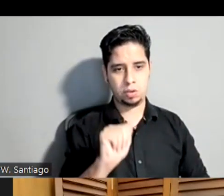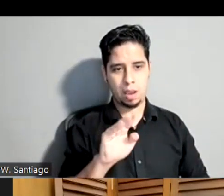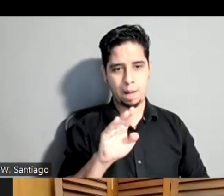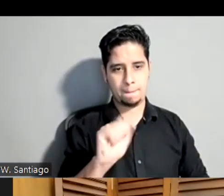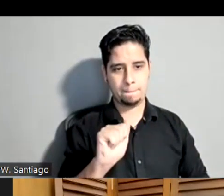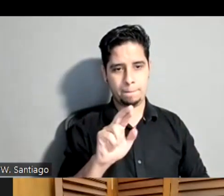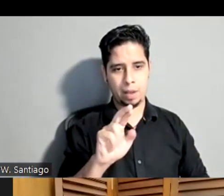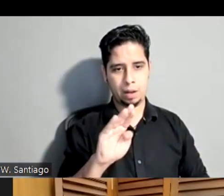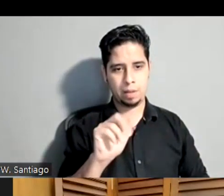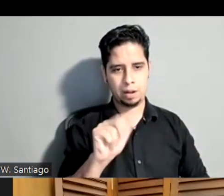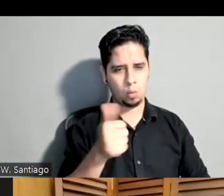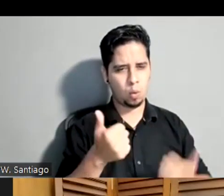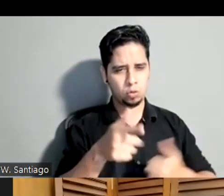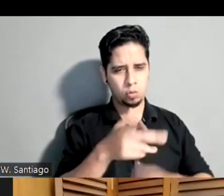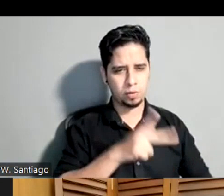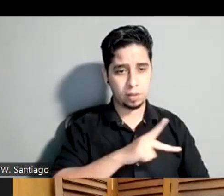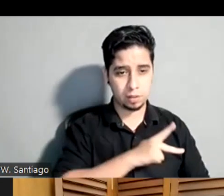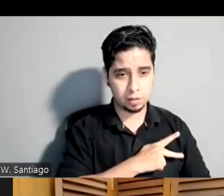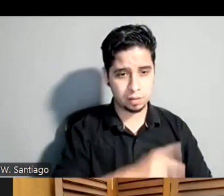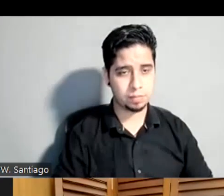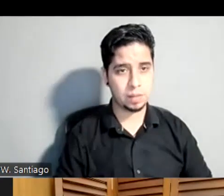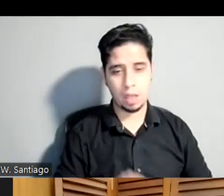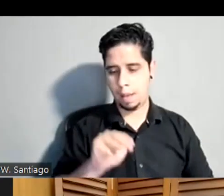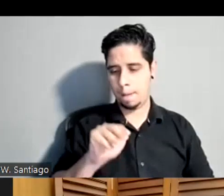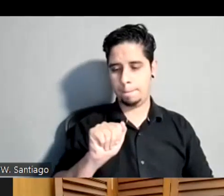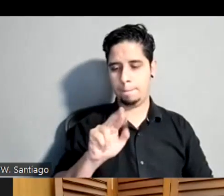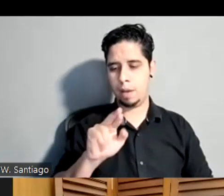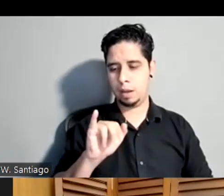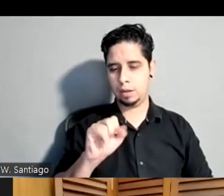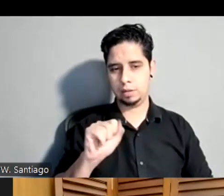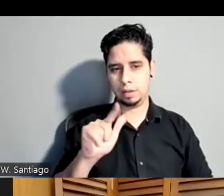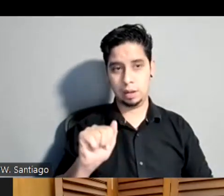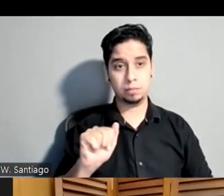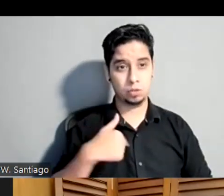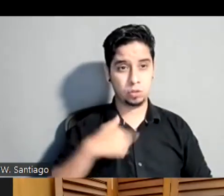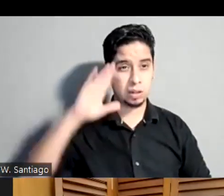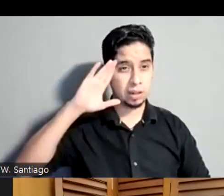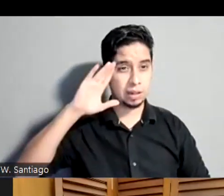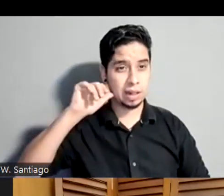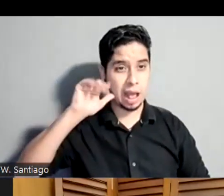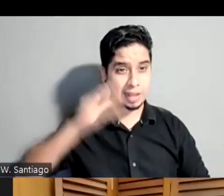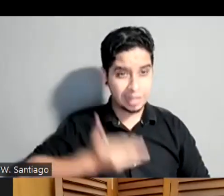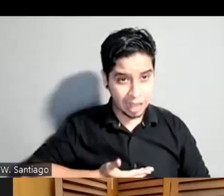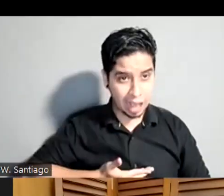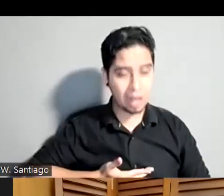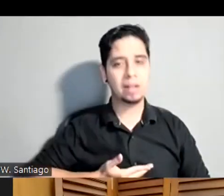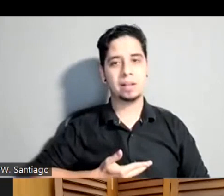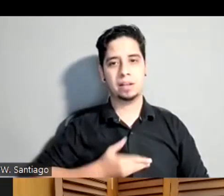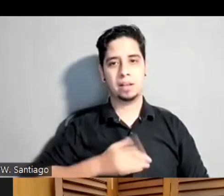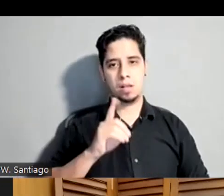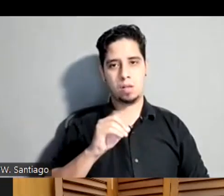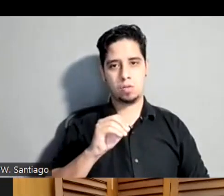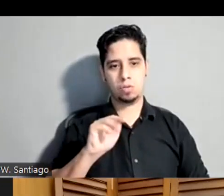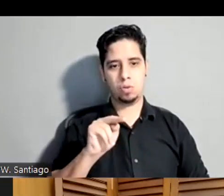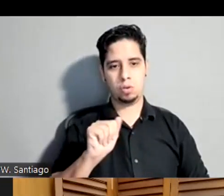personaje de, ¿cuál es tu personaje acá? Maricela, la hija de Doña Bárbara. La hija de Doña Bárbara, que es el personaje que siempre has